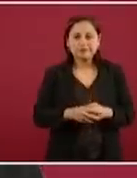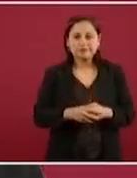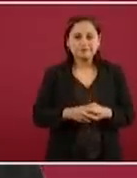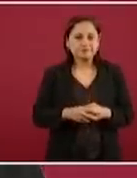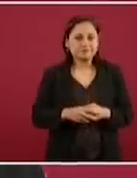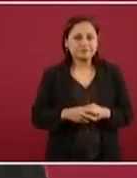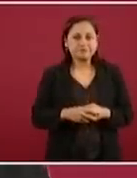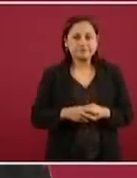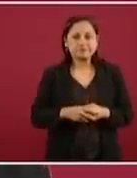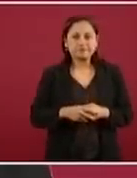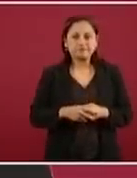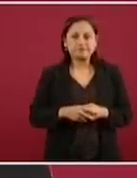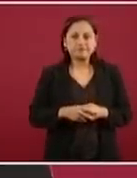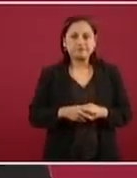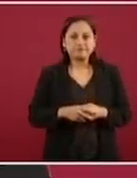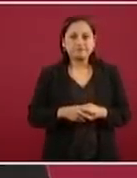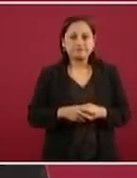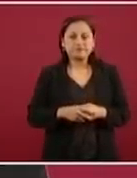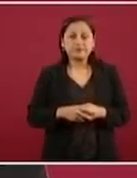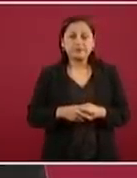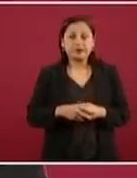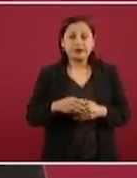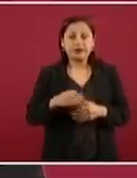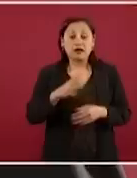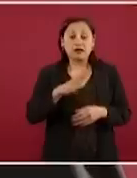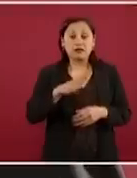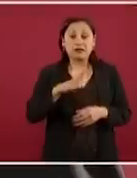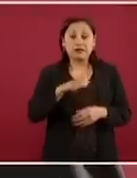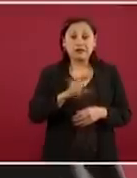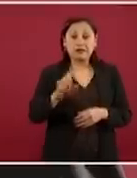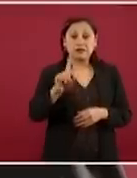Ni 50. De 570.